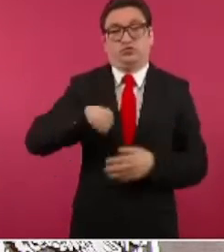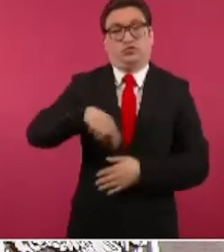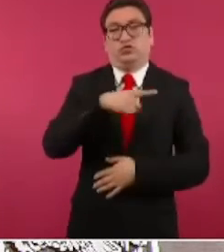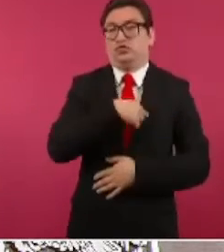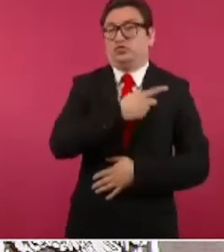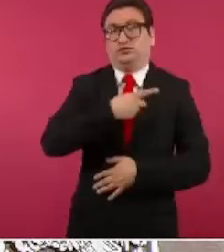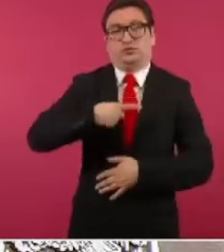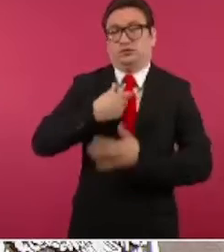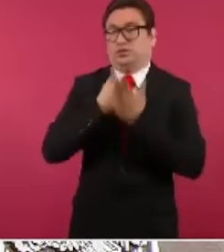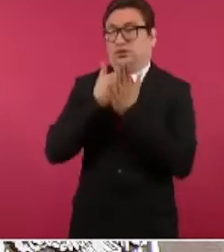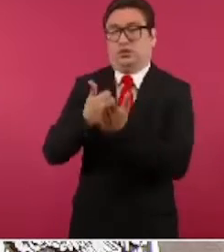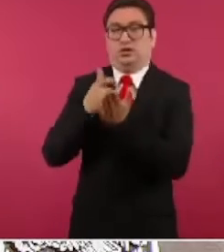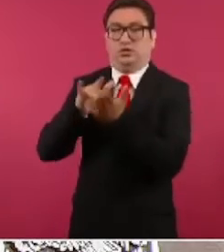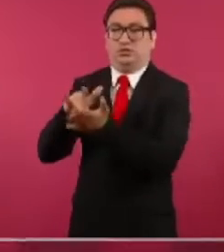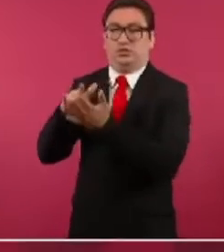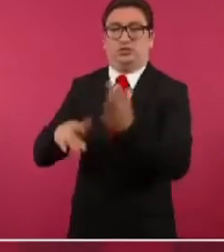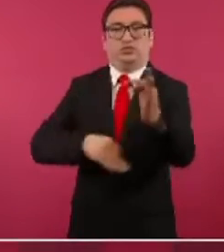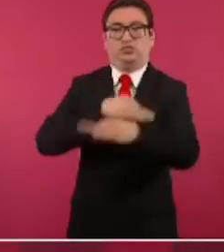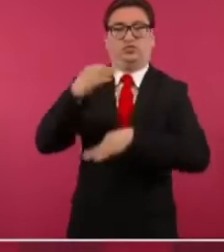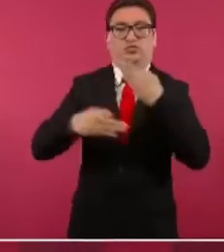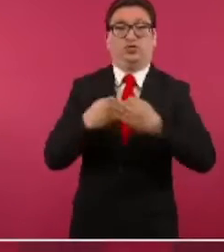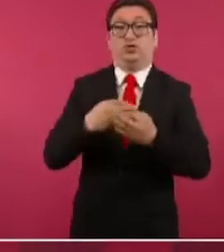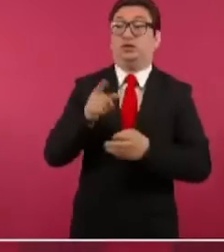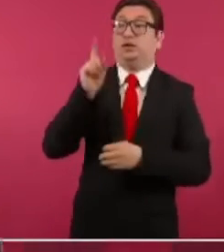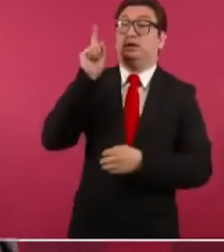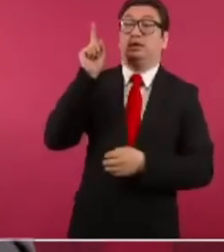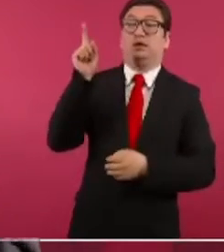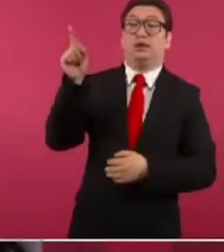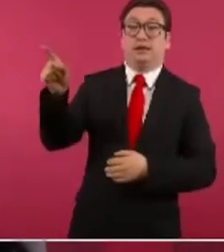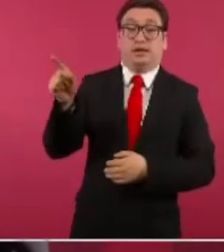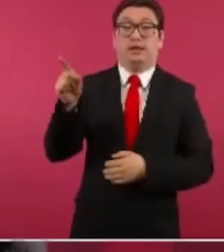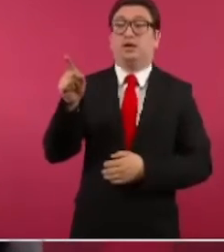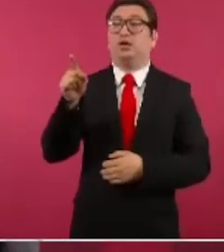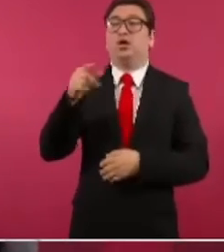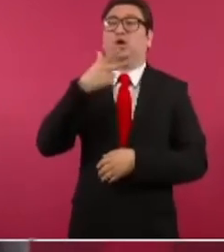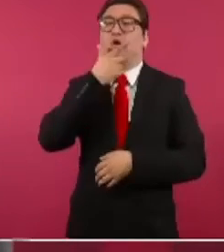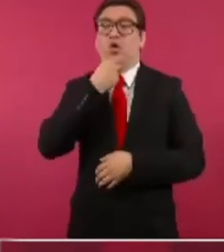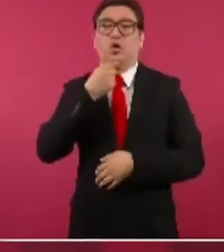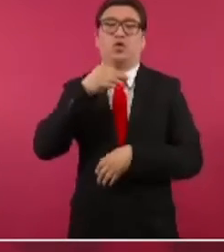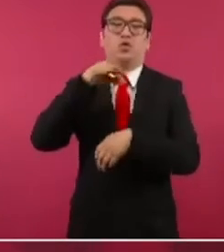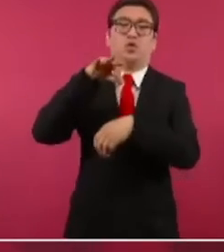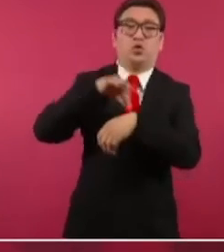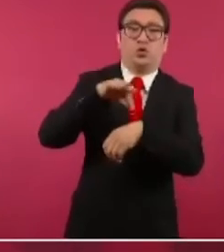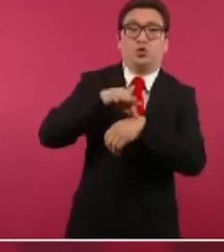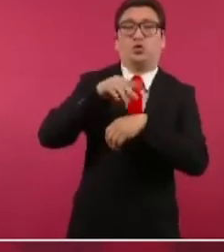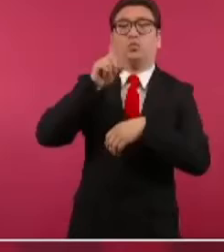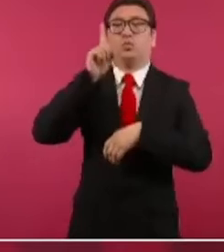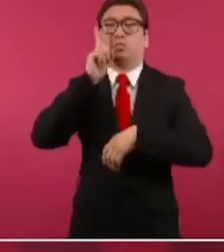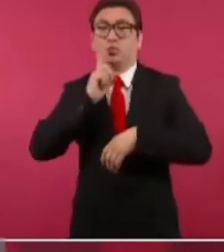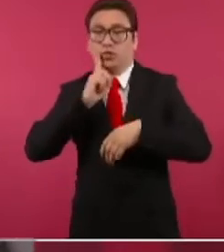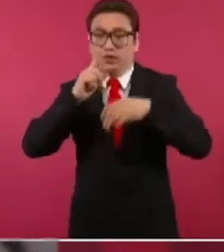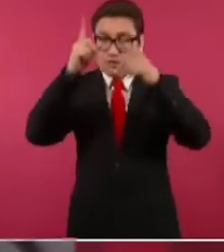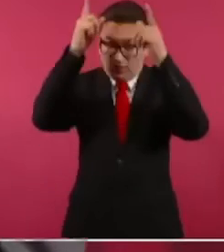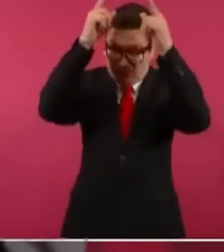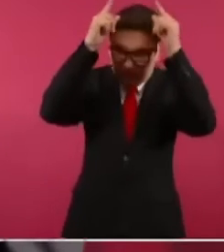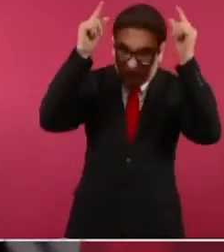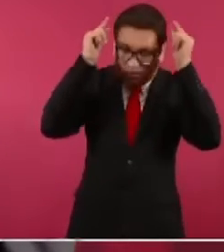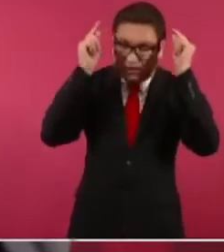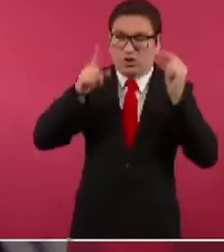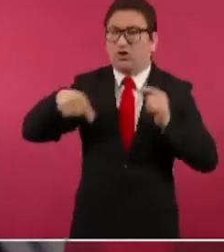todos y que no se preocupe ningún médico, ninguna enfermera, ningún trabajador de la